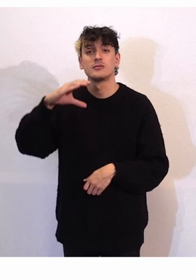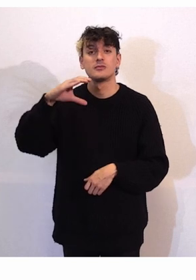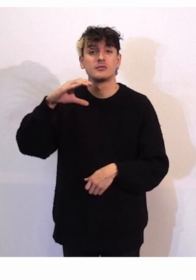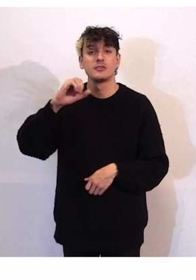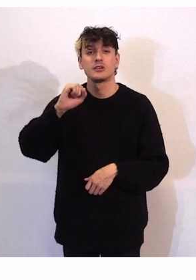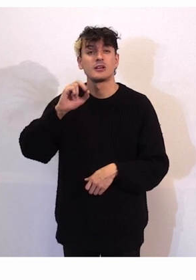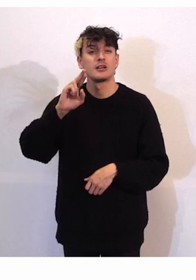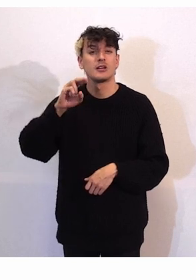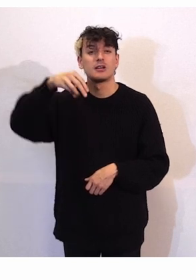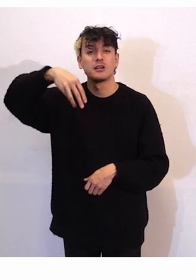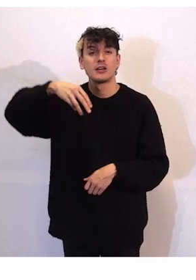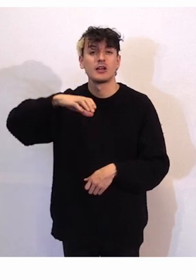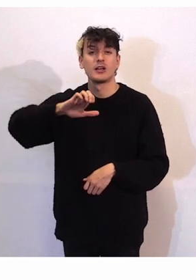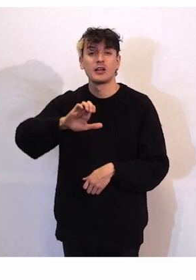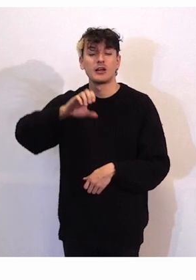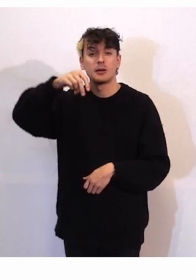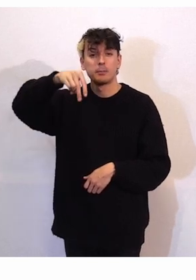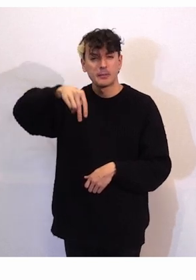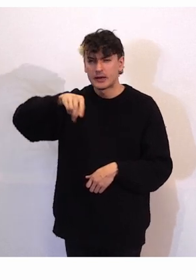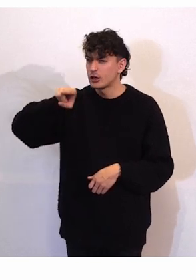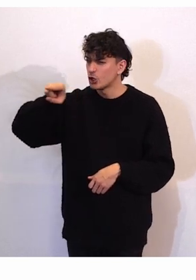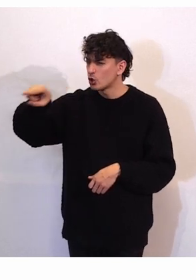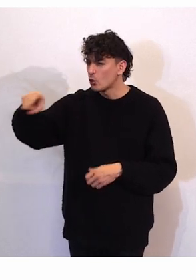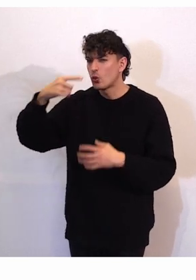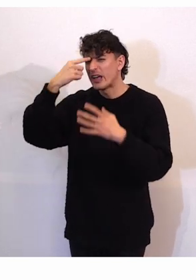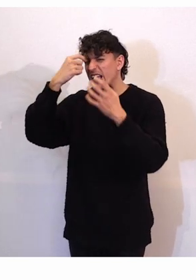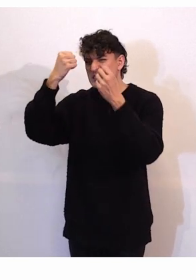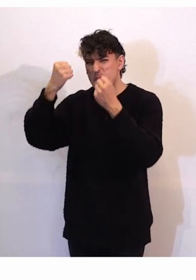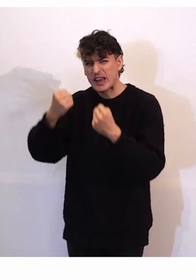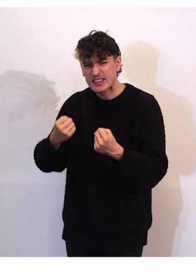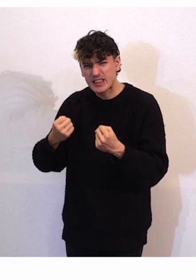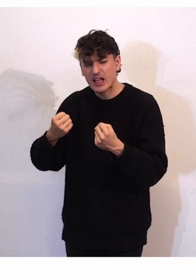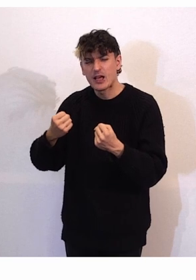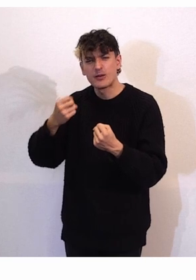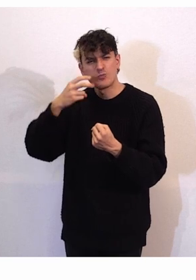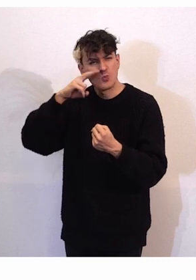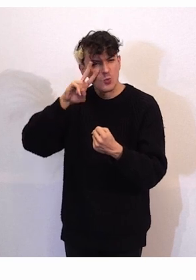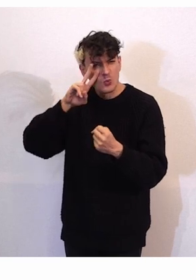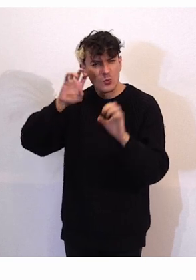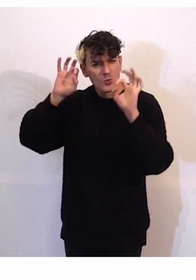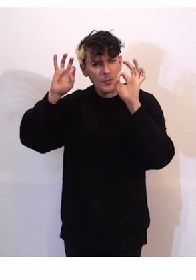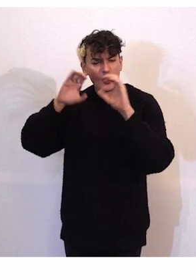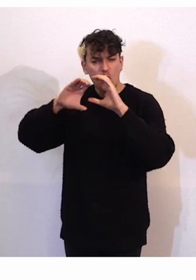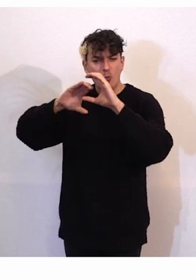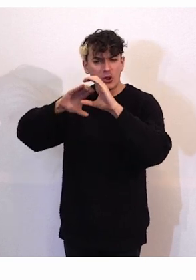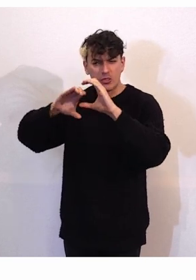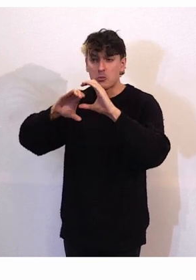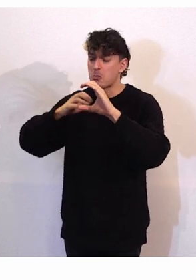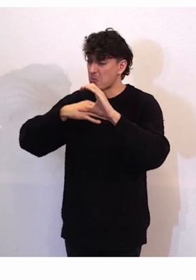tú que eres experta en comunicación, ¿nos puedes contar las diferentes